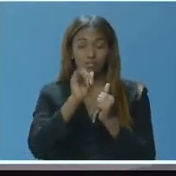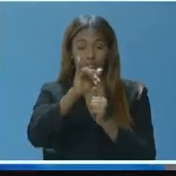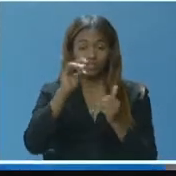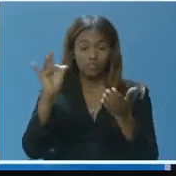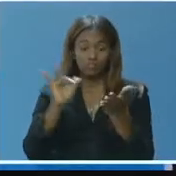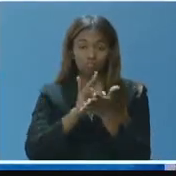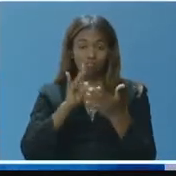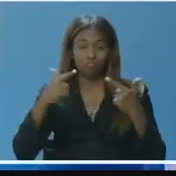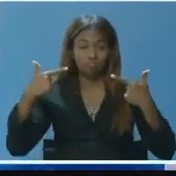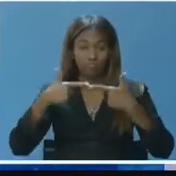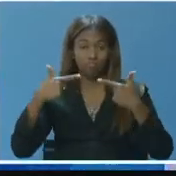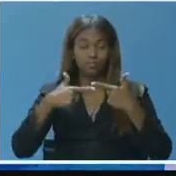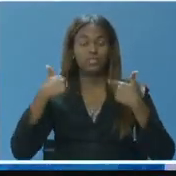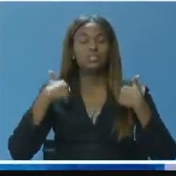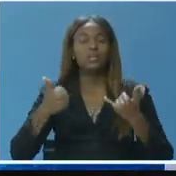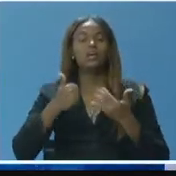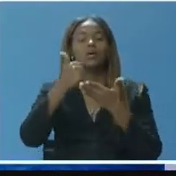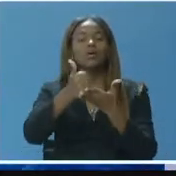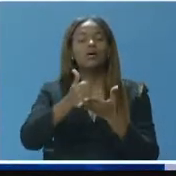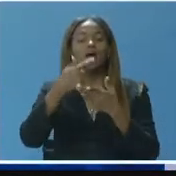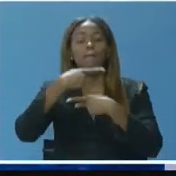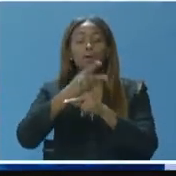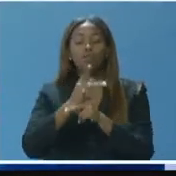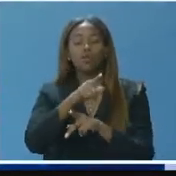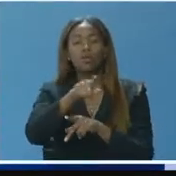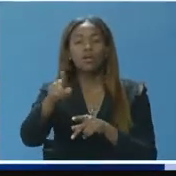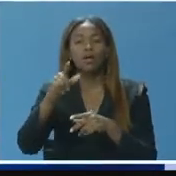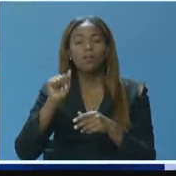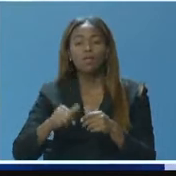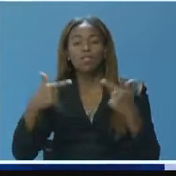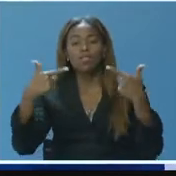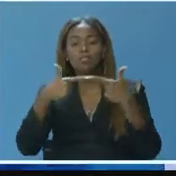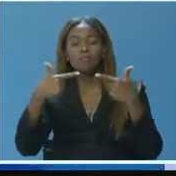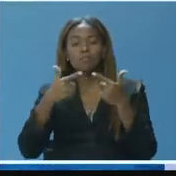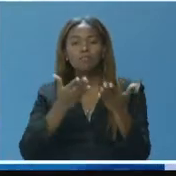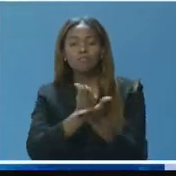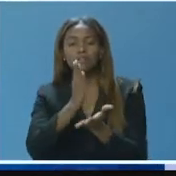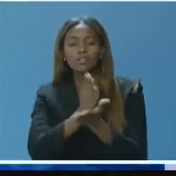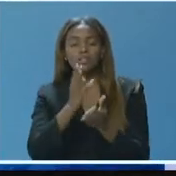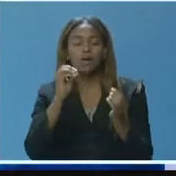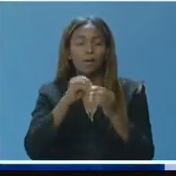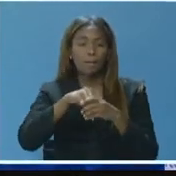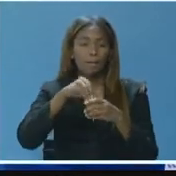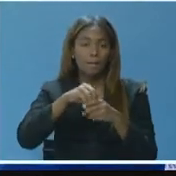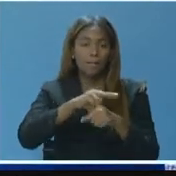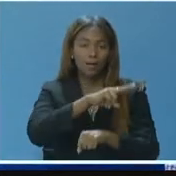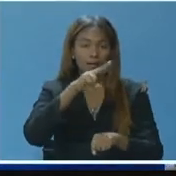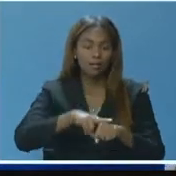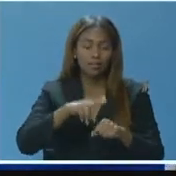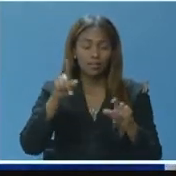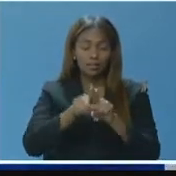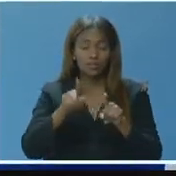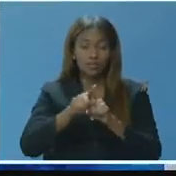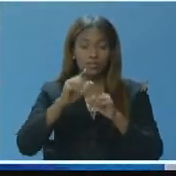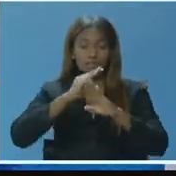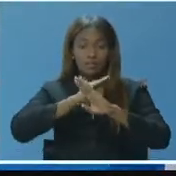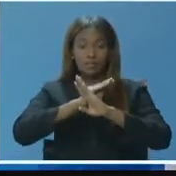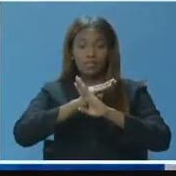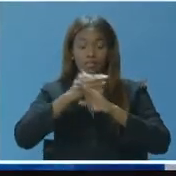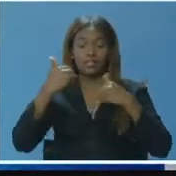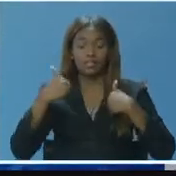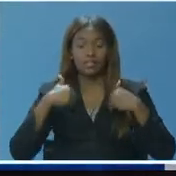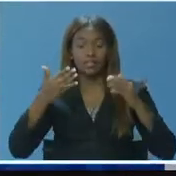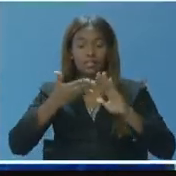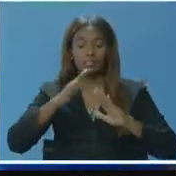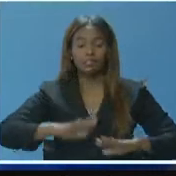busca crear un esquema que permita a los productores acceder a financiamiento con la banca formal, así como evitar afectar en la menor medida al